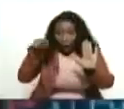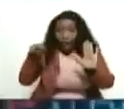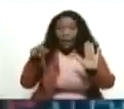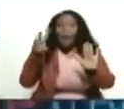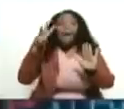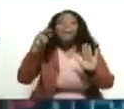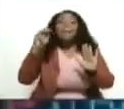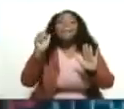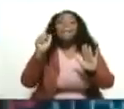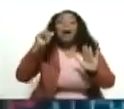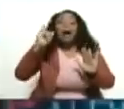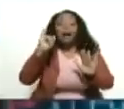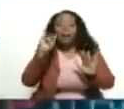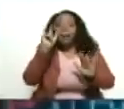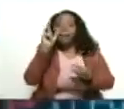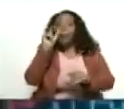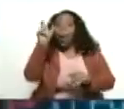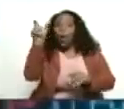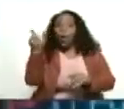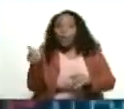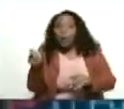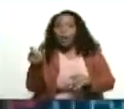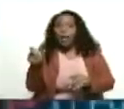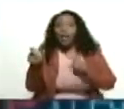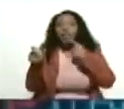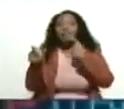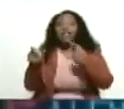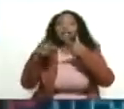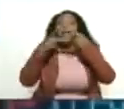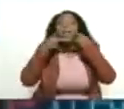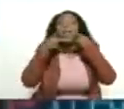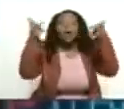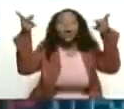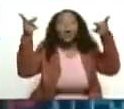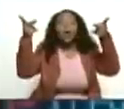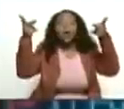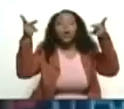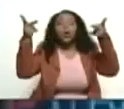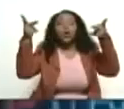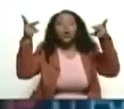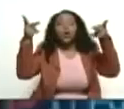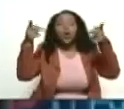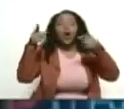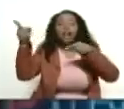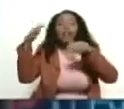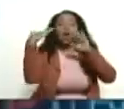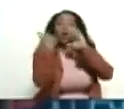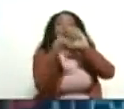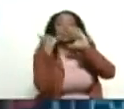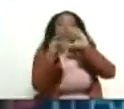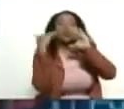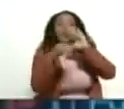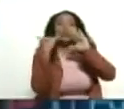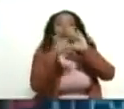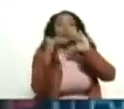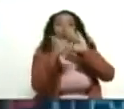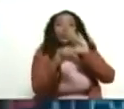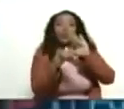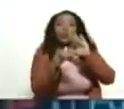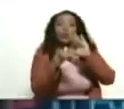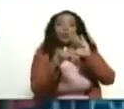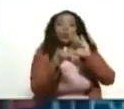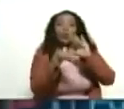dice, acerca y publica, acerca de los correos electrónicos que se cruzó con